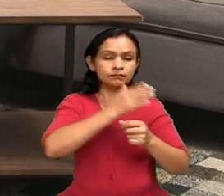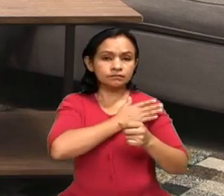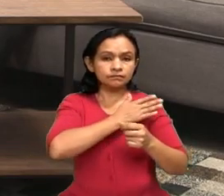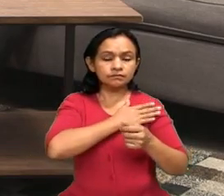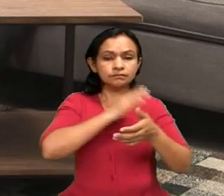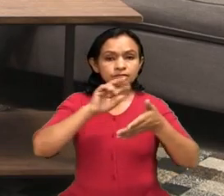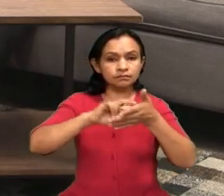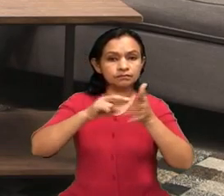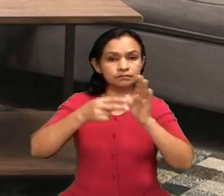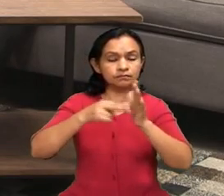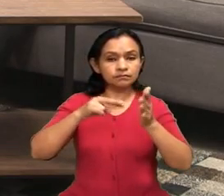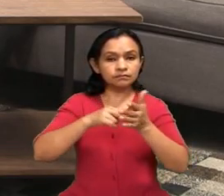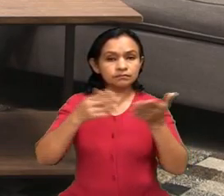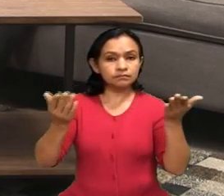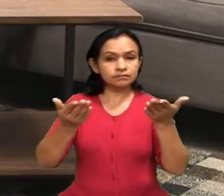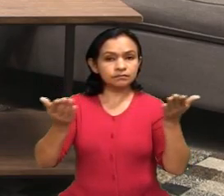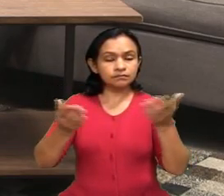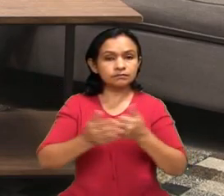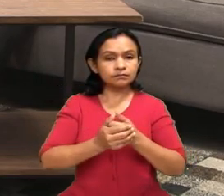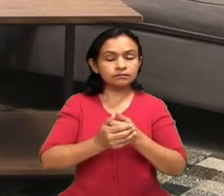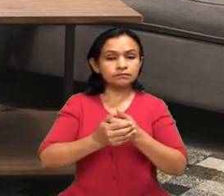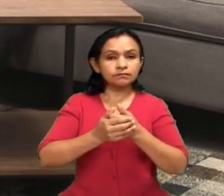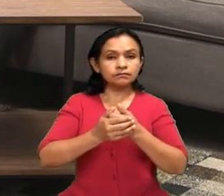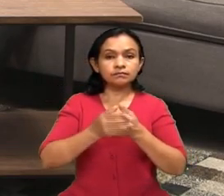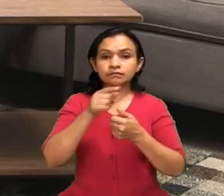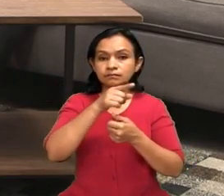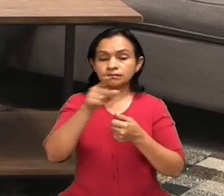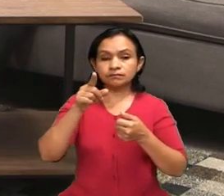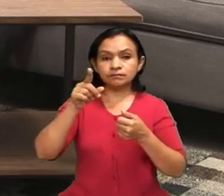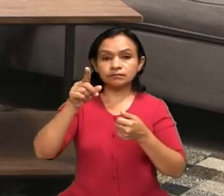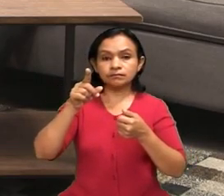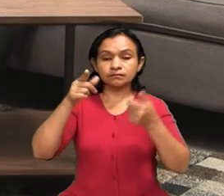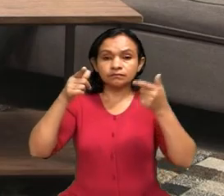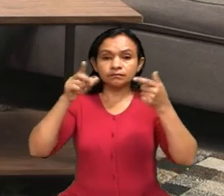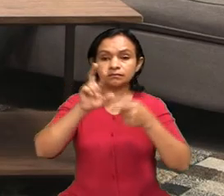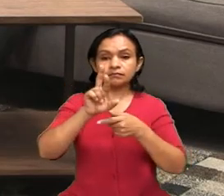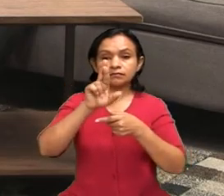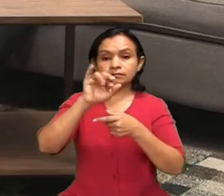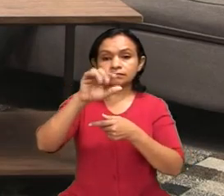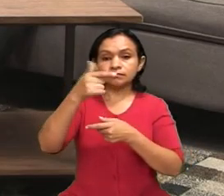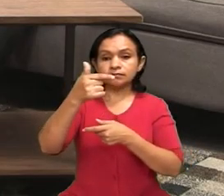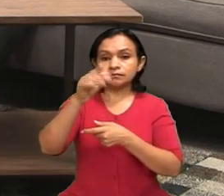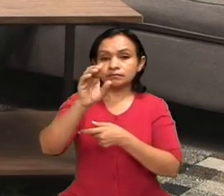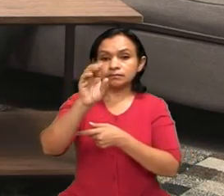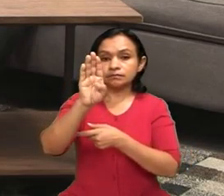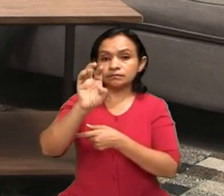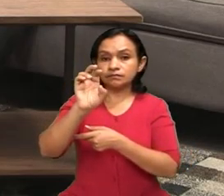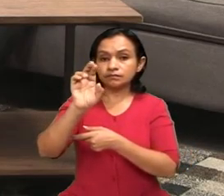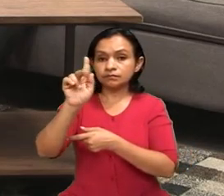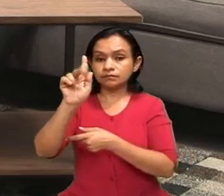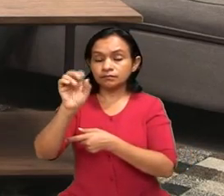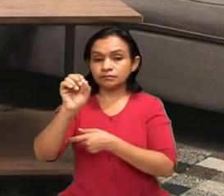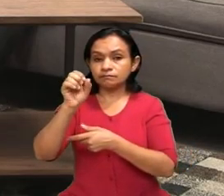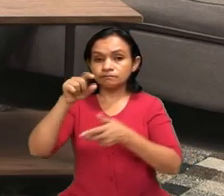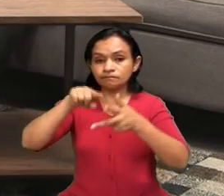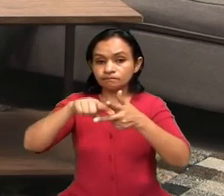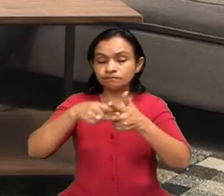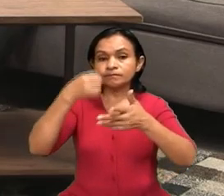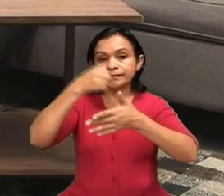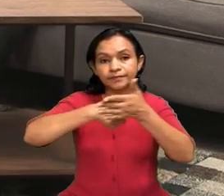fue lo que Sandí, lo que Rigoberto y el Movimiento 56 hace, prender una lucha